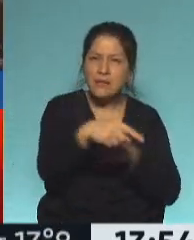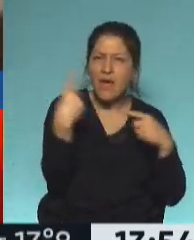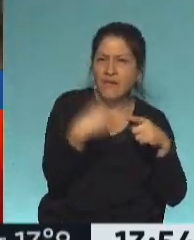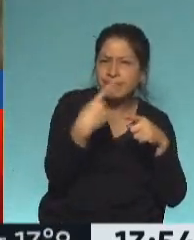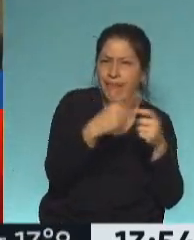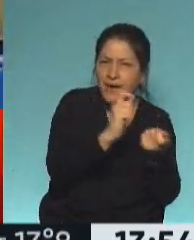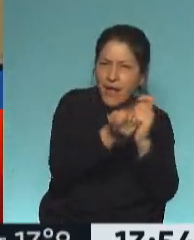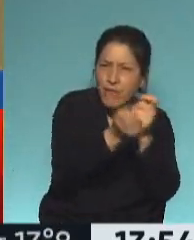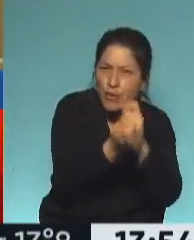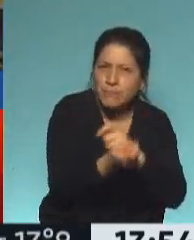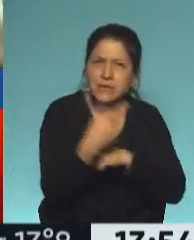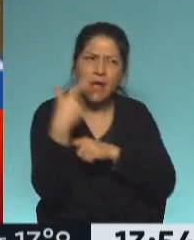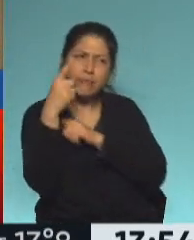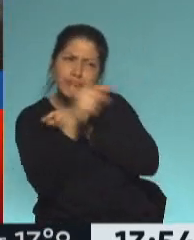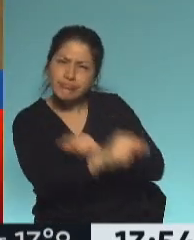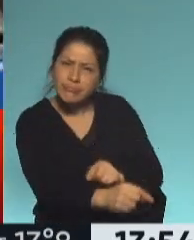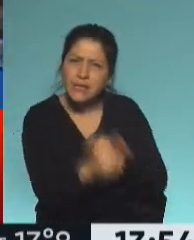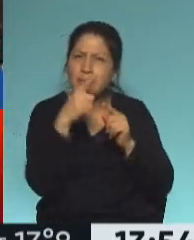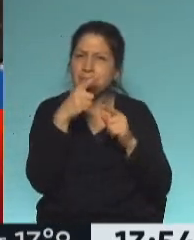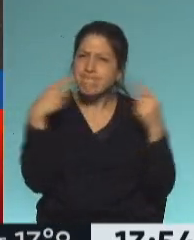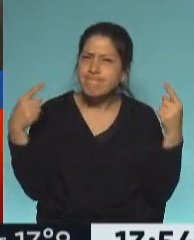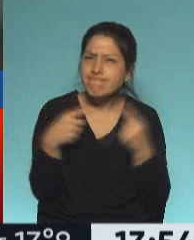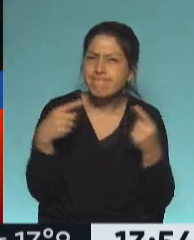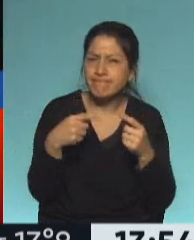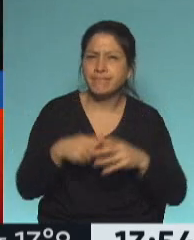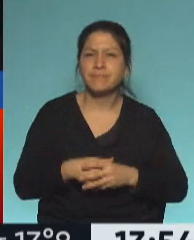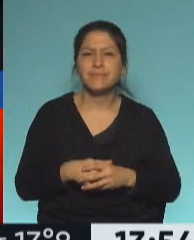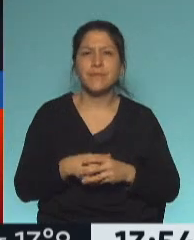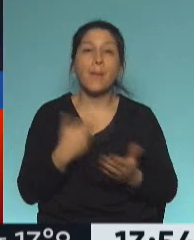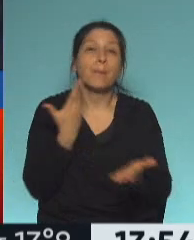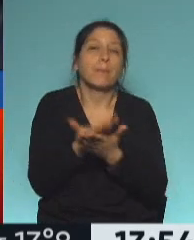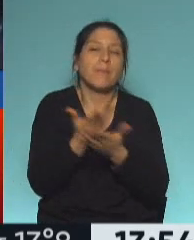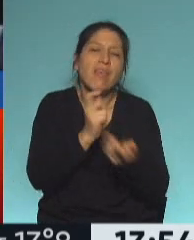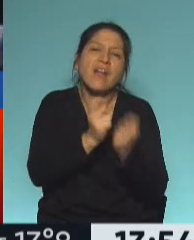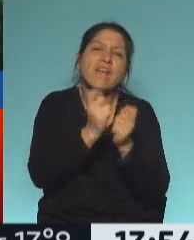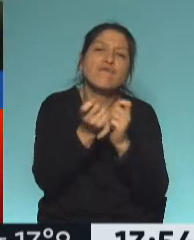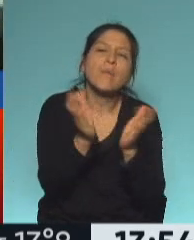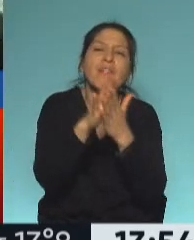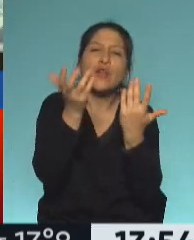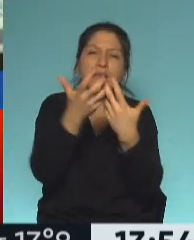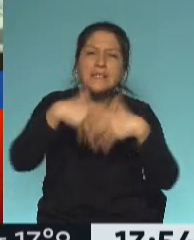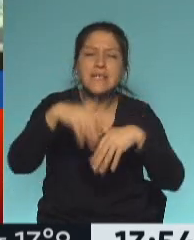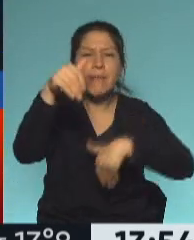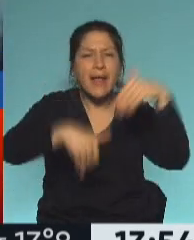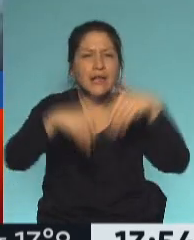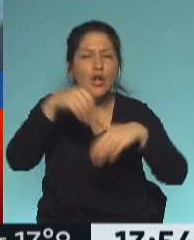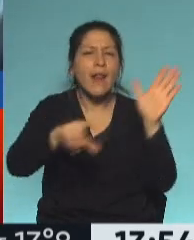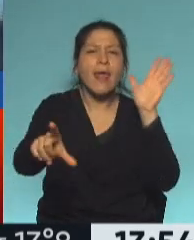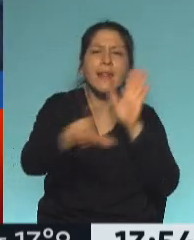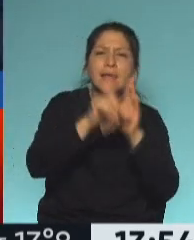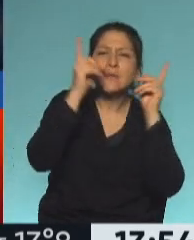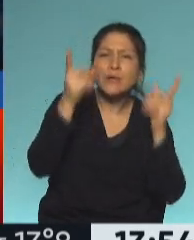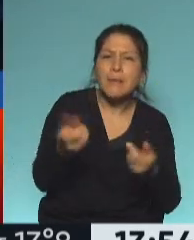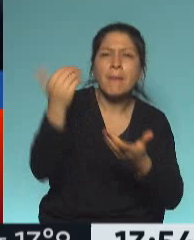Ali Khamenei, con quien está ostensiblemente enfrentado, y pide reformas en el sistema electoral, legislativo y la